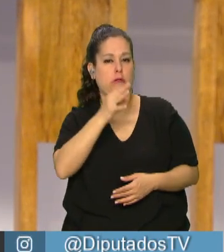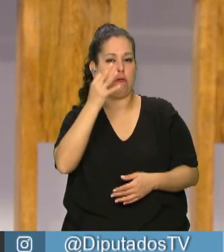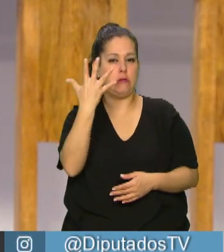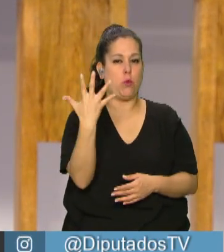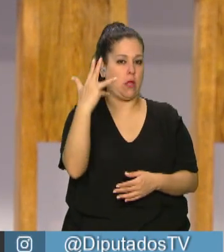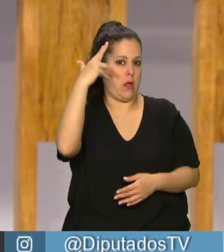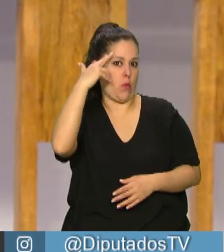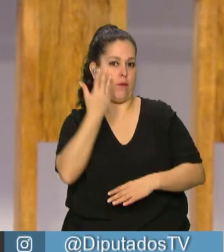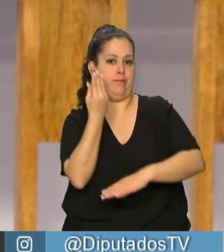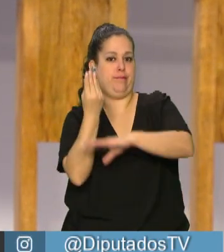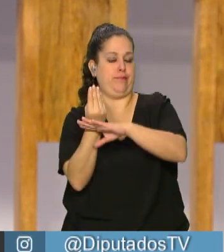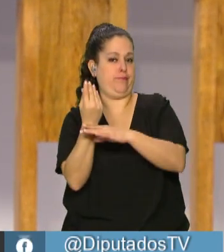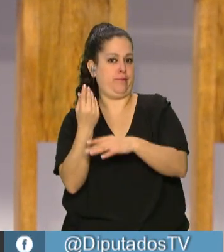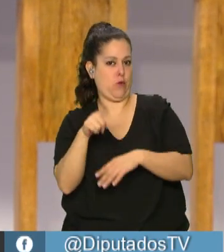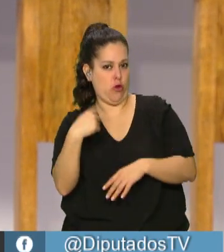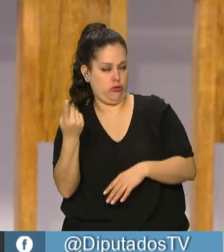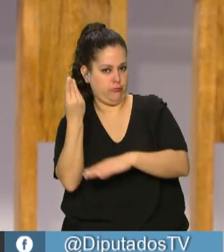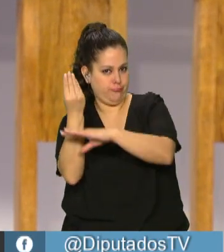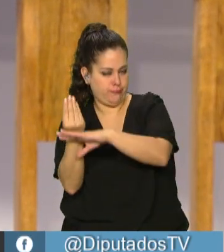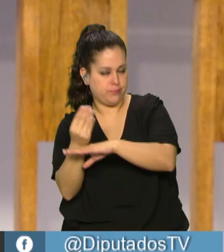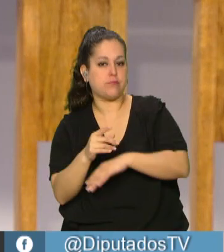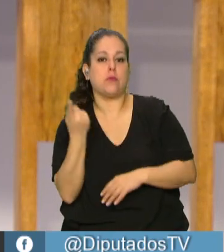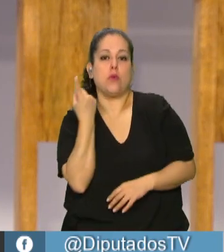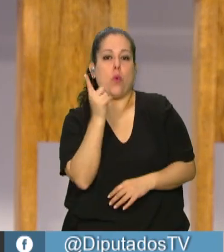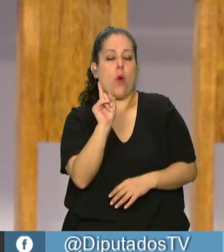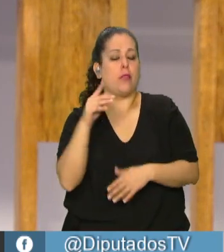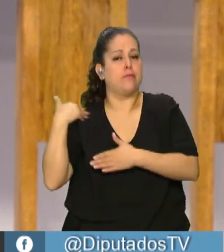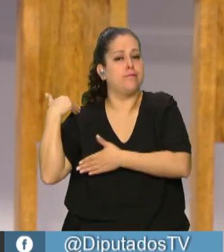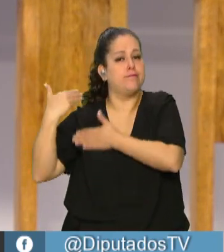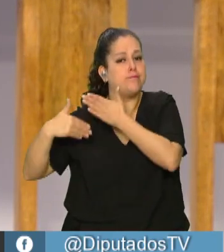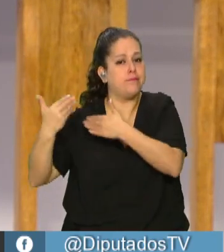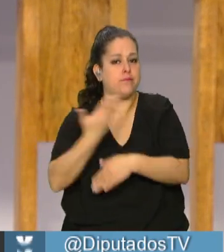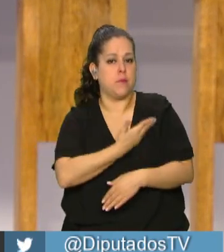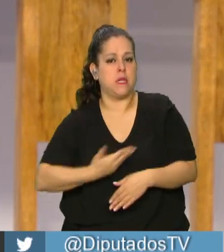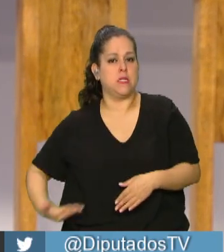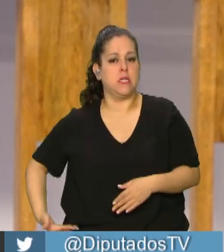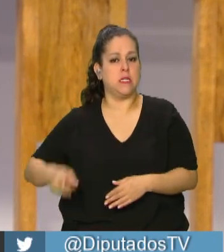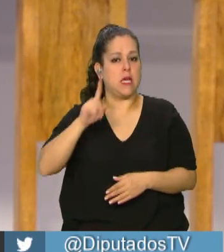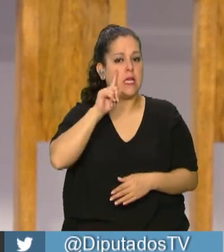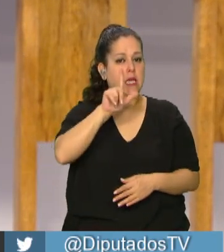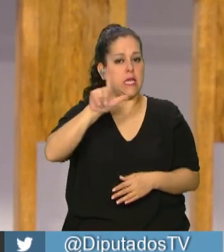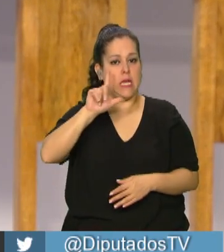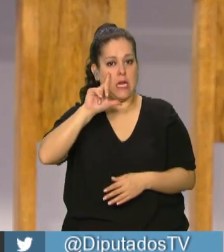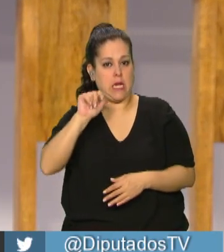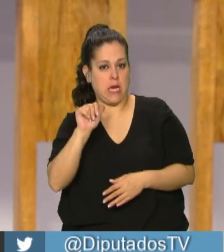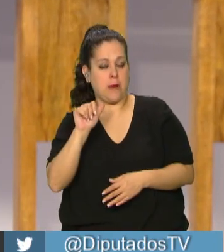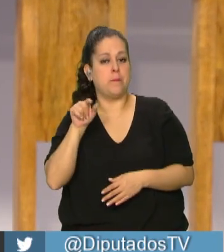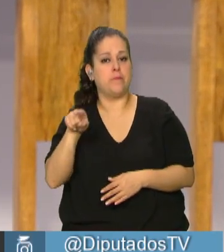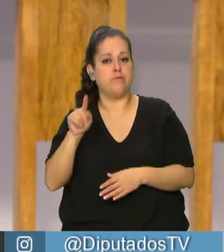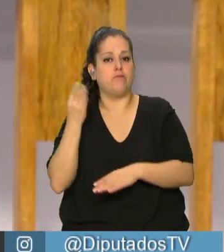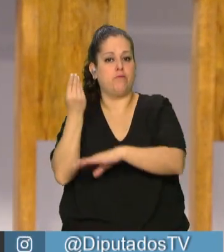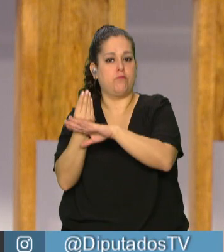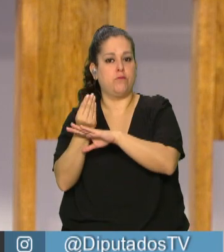59. Cuando asume la presidencia Ilia y la presidencia de la Cámara Arturo